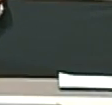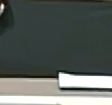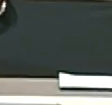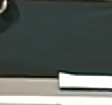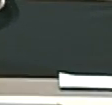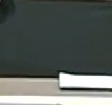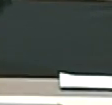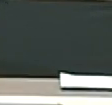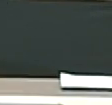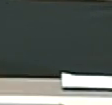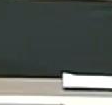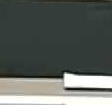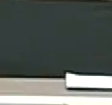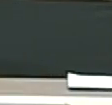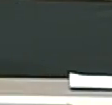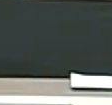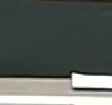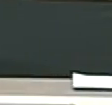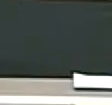con su permiso.